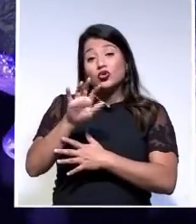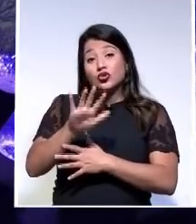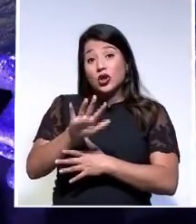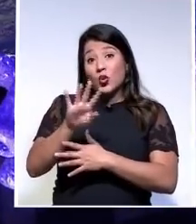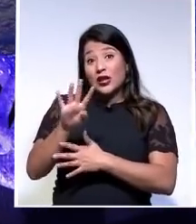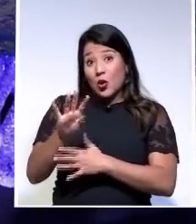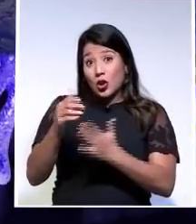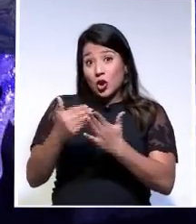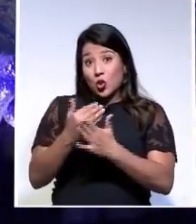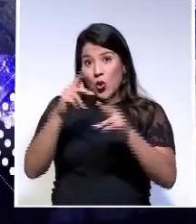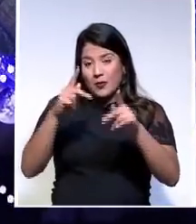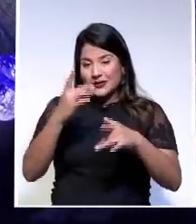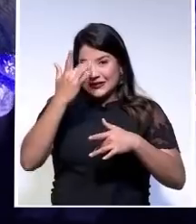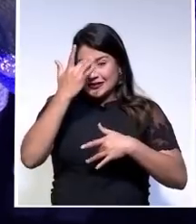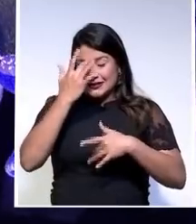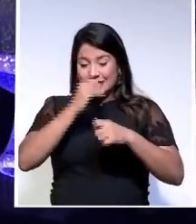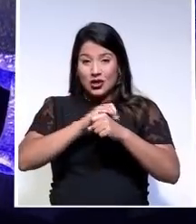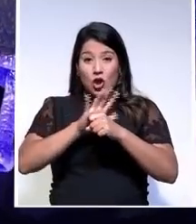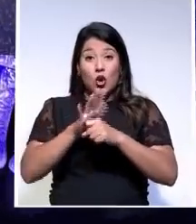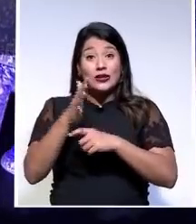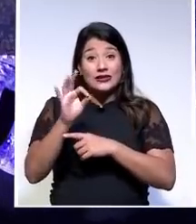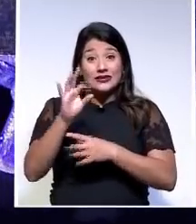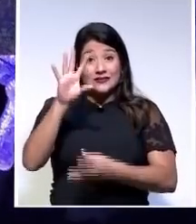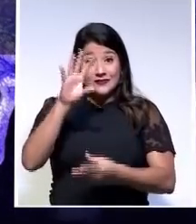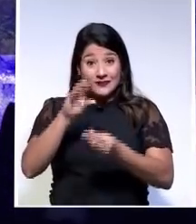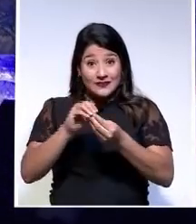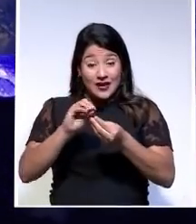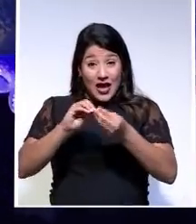1.454 nuevos casos confirmados y en total la